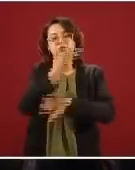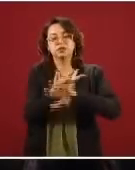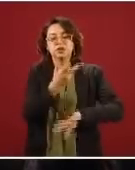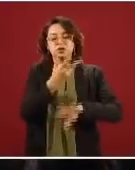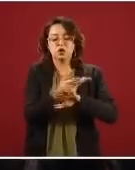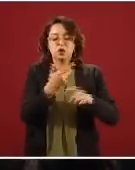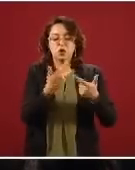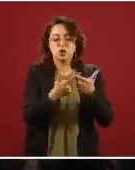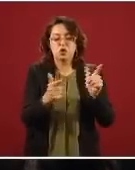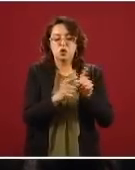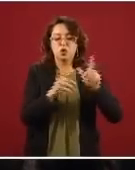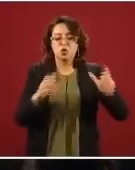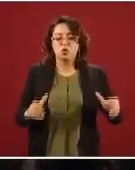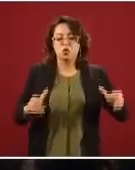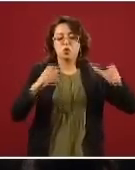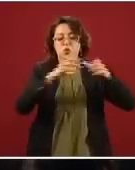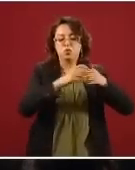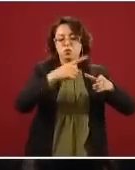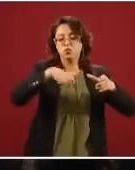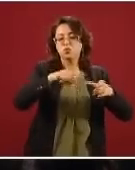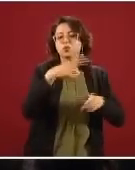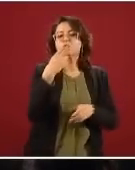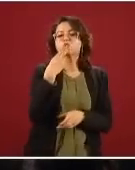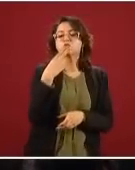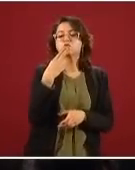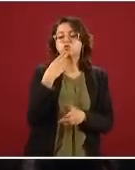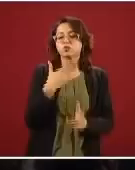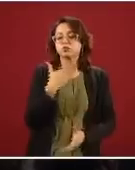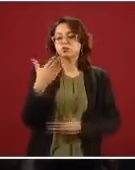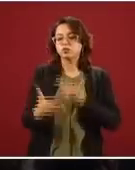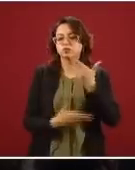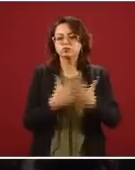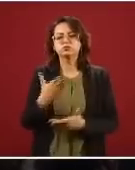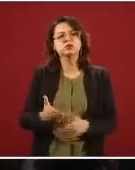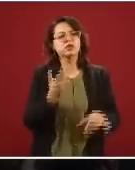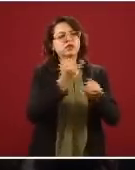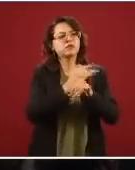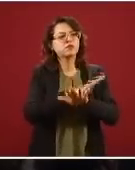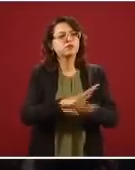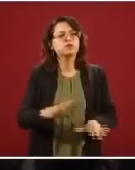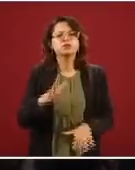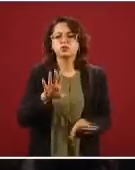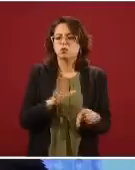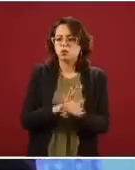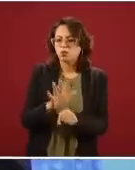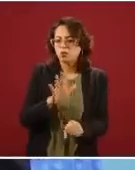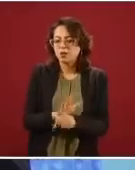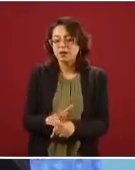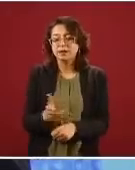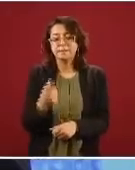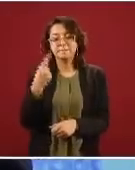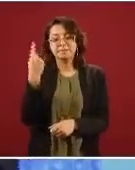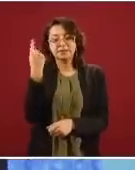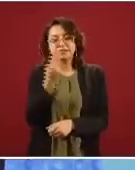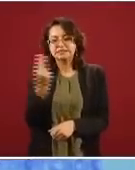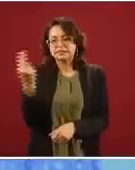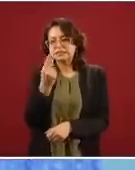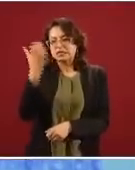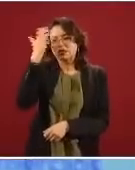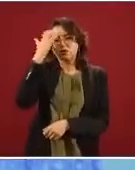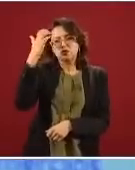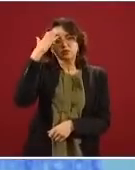Unidos, los que usan este servicio, qué información es la que requieren para empoderarse